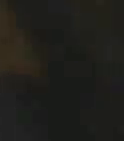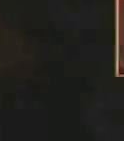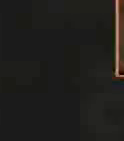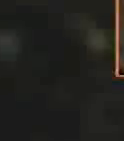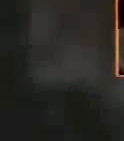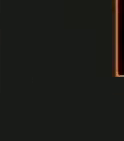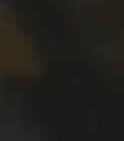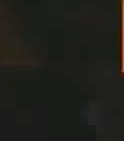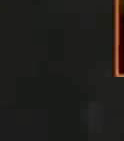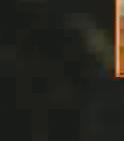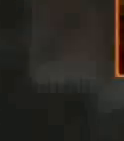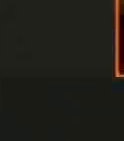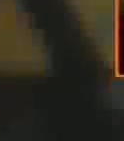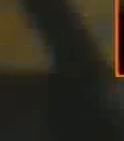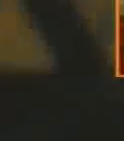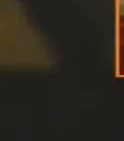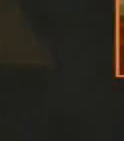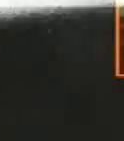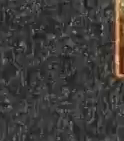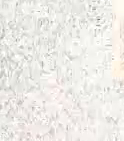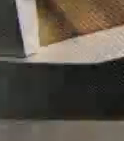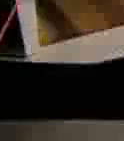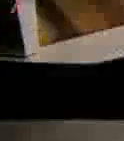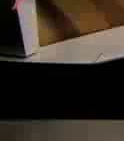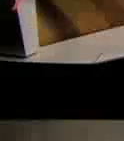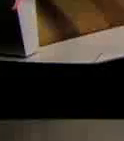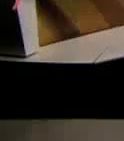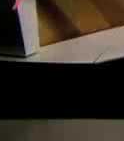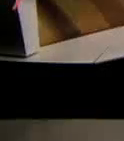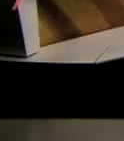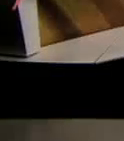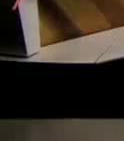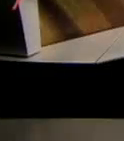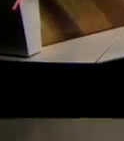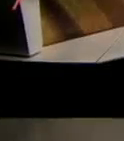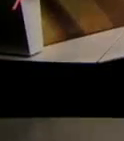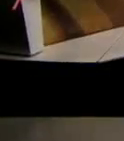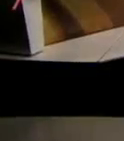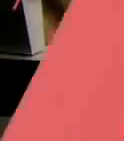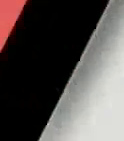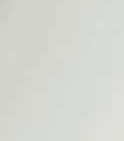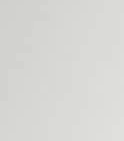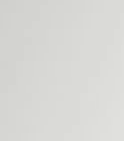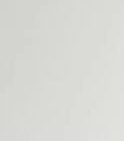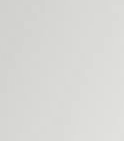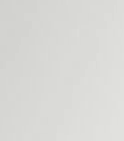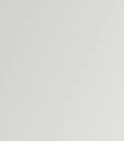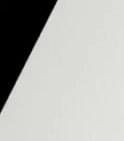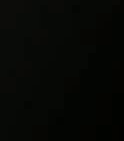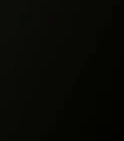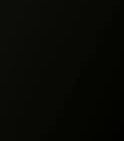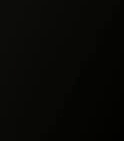Dimitri Oña y Tatiana Larrea. A Contramano, hoy, 22 horas.